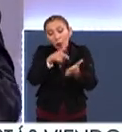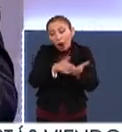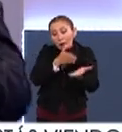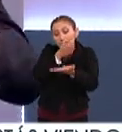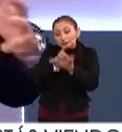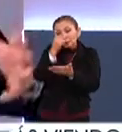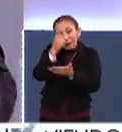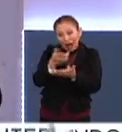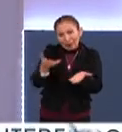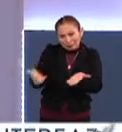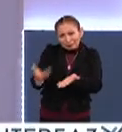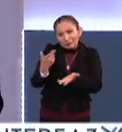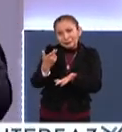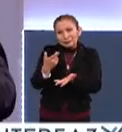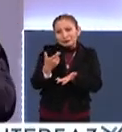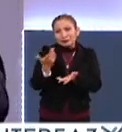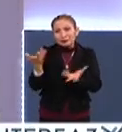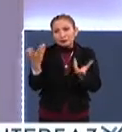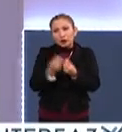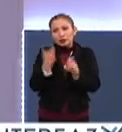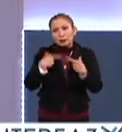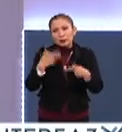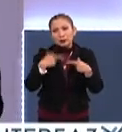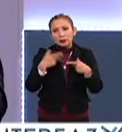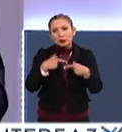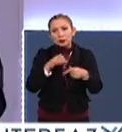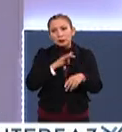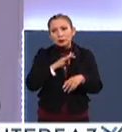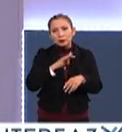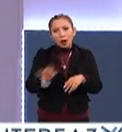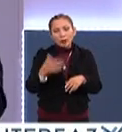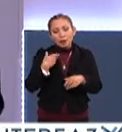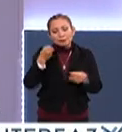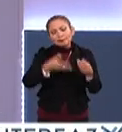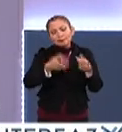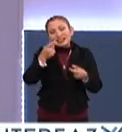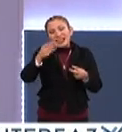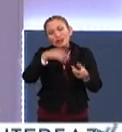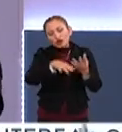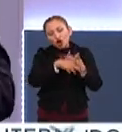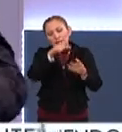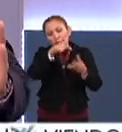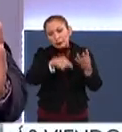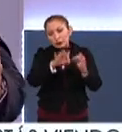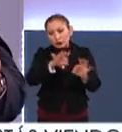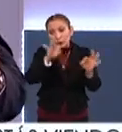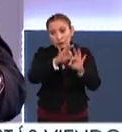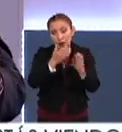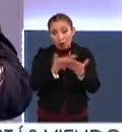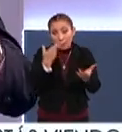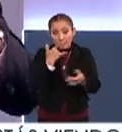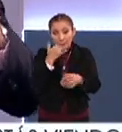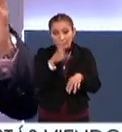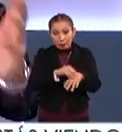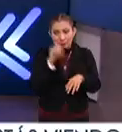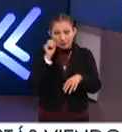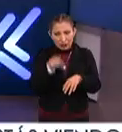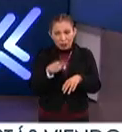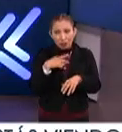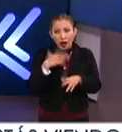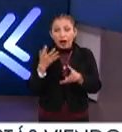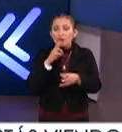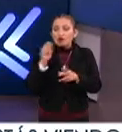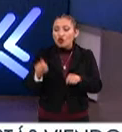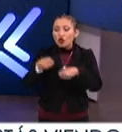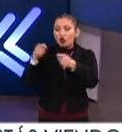espacios para, junto con las personas, poder compartir estos elementos importantes. Si nos lo permites, vamos a ver precisamente, darle